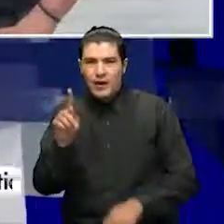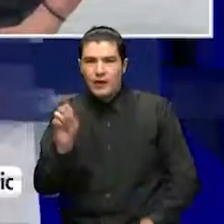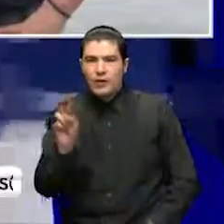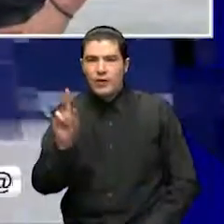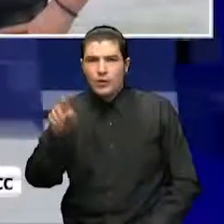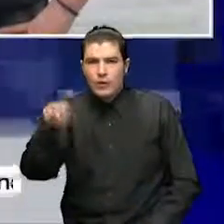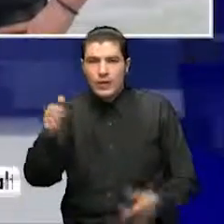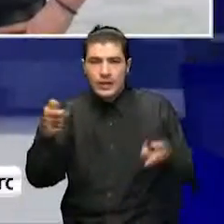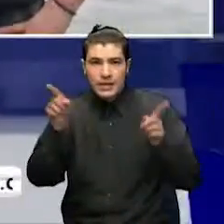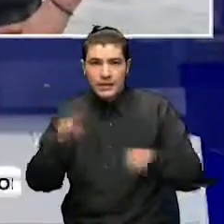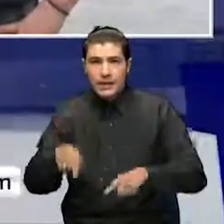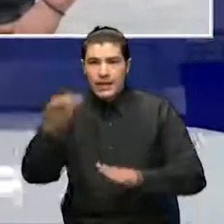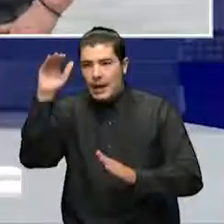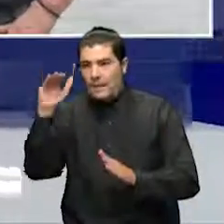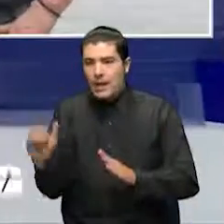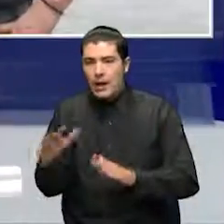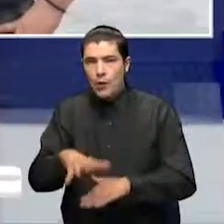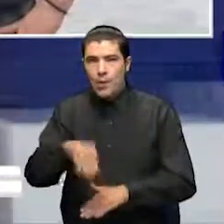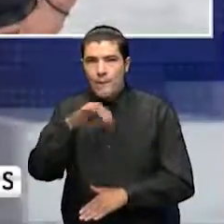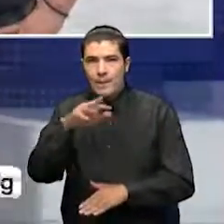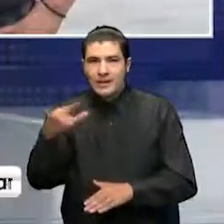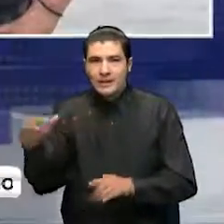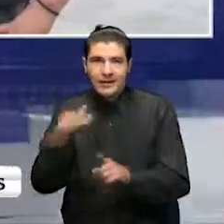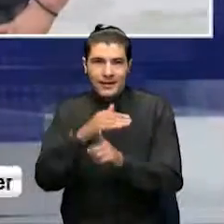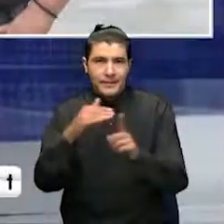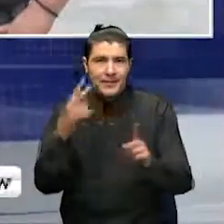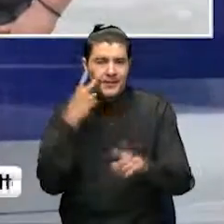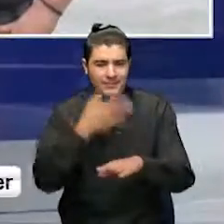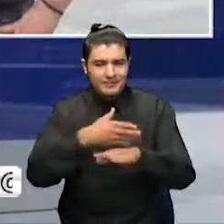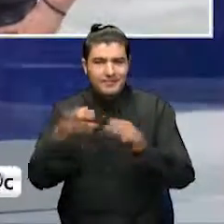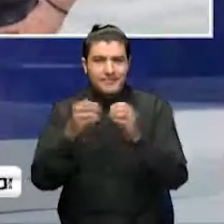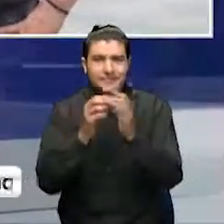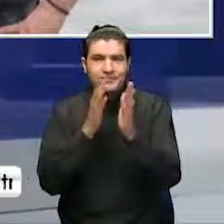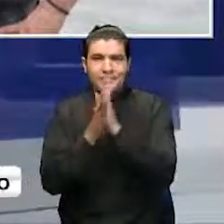el Bajo Magdalena Medio. Desde el río Sogamoso, Iván Ávila para Oriente Noticias.